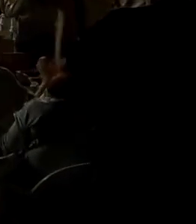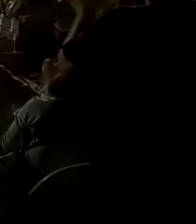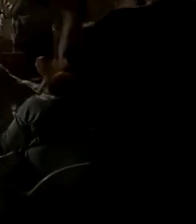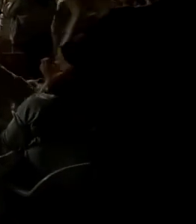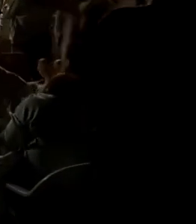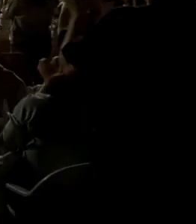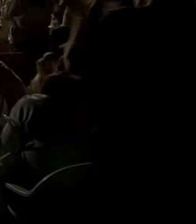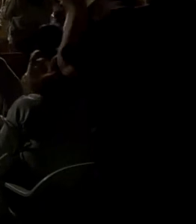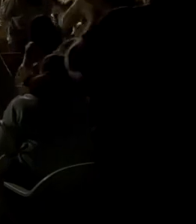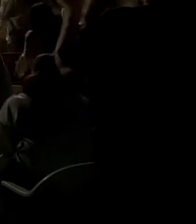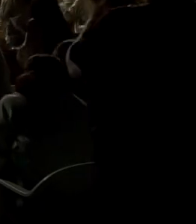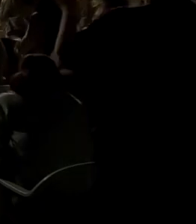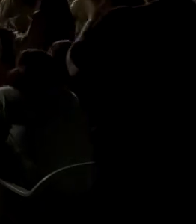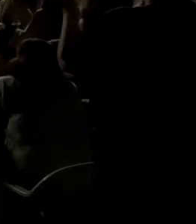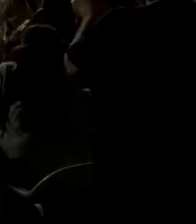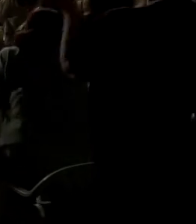Muchas gracias.